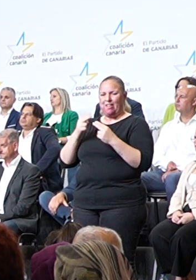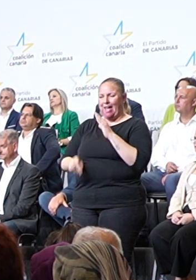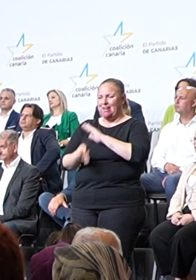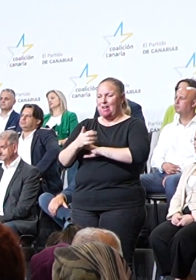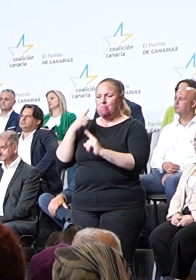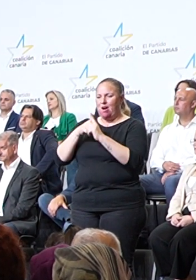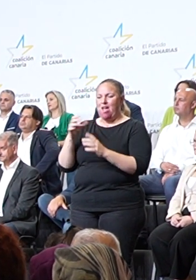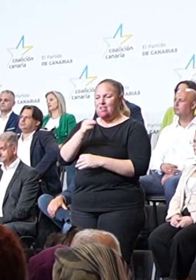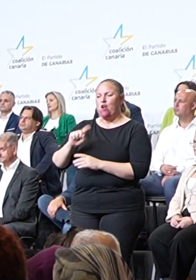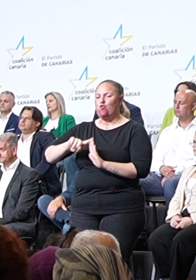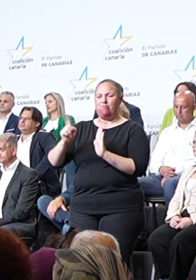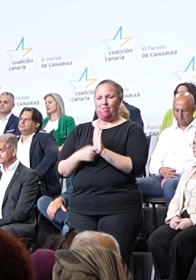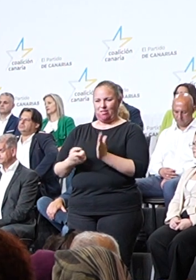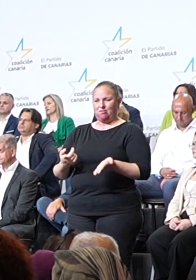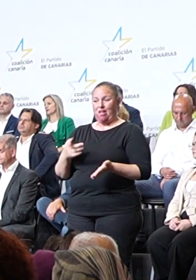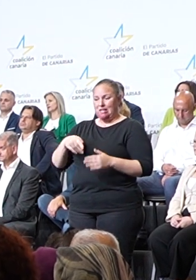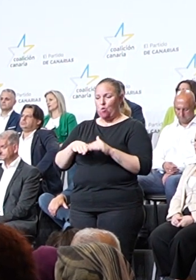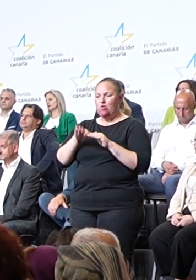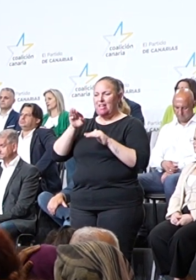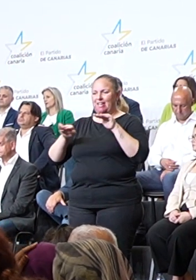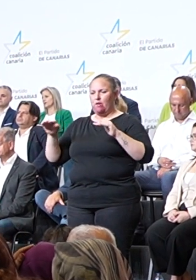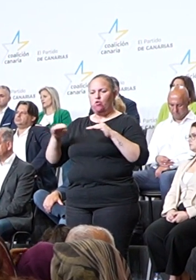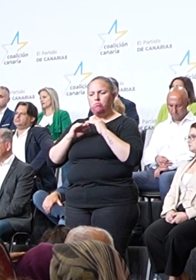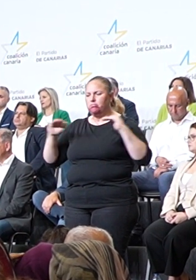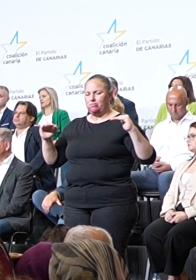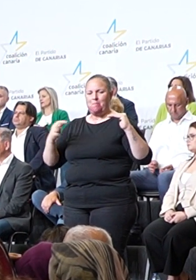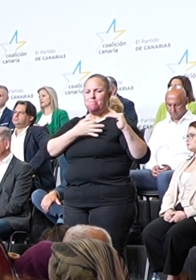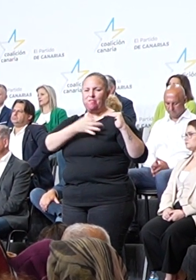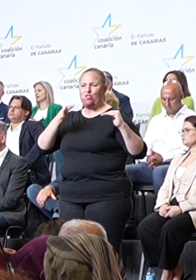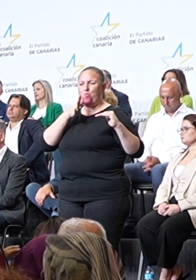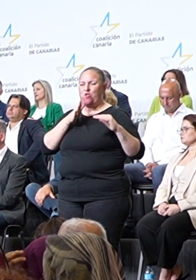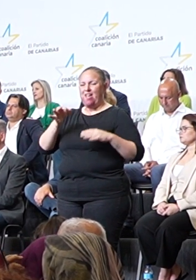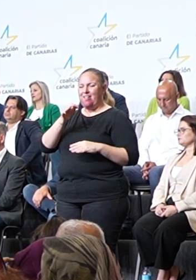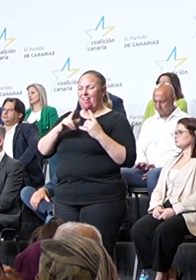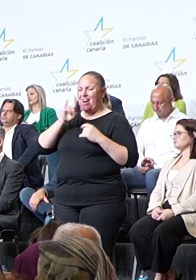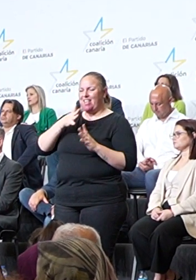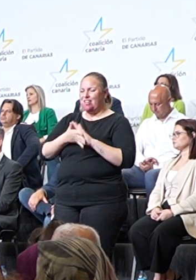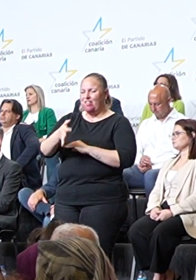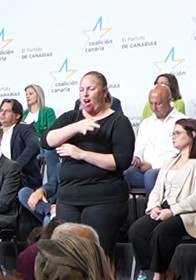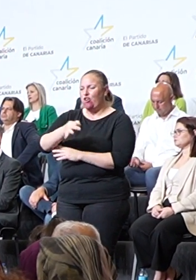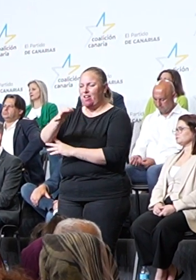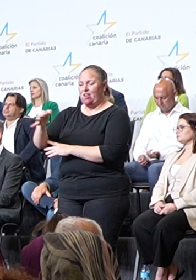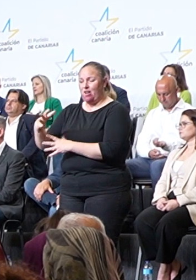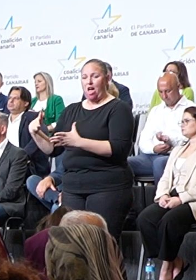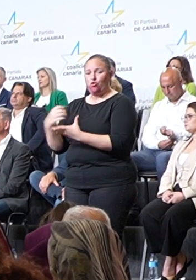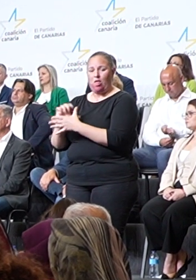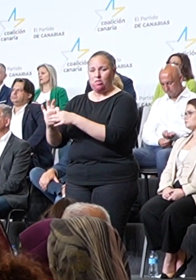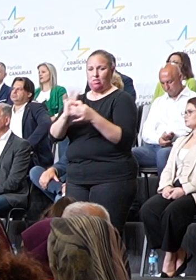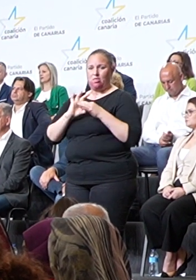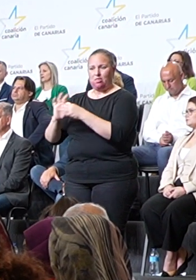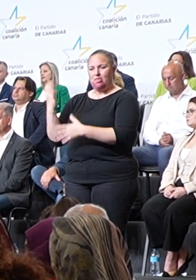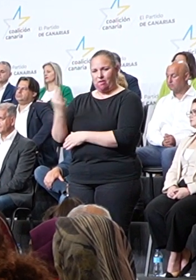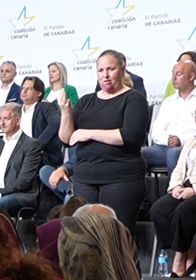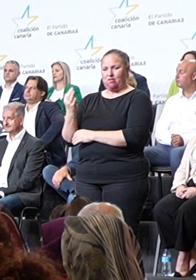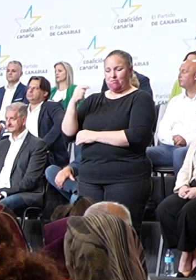siempre un equilibrio exquisito porque Canarias se construye desde cada isla. En el gobierno actual del gobierno de